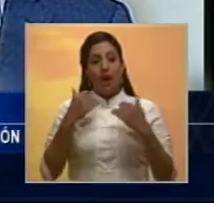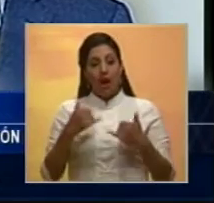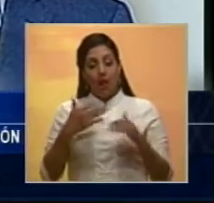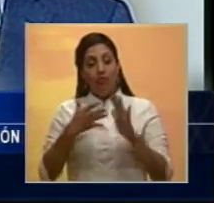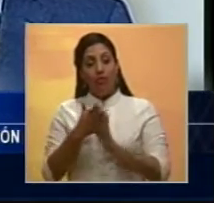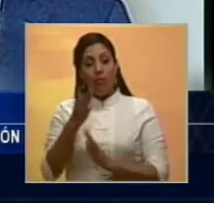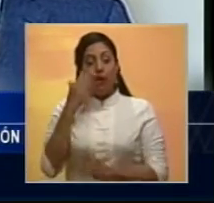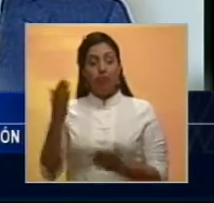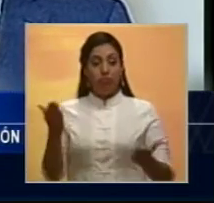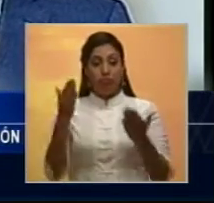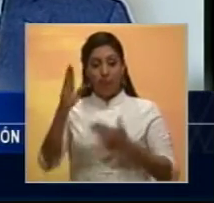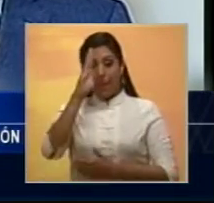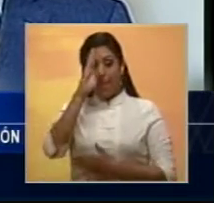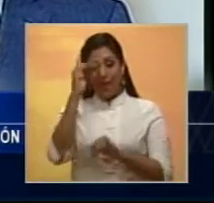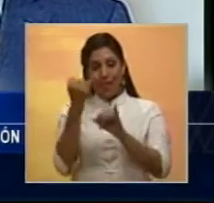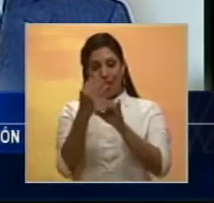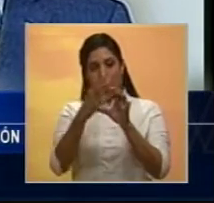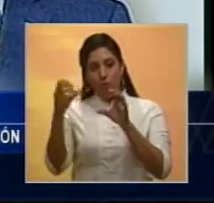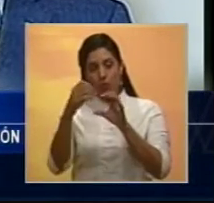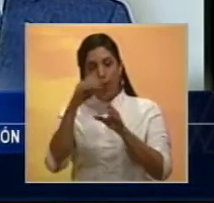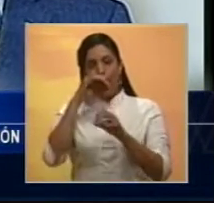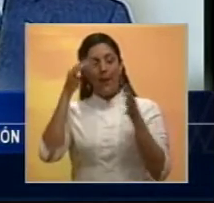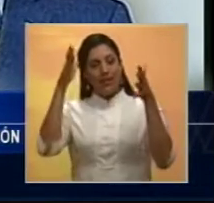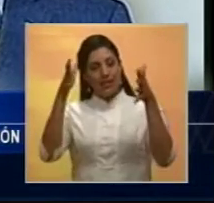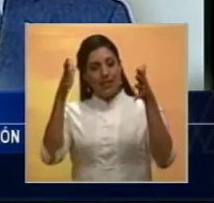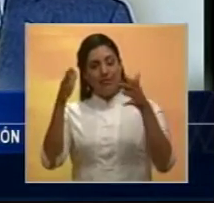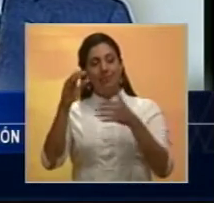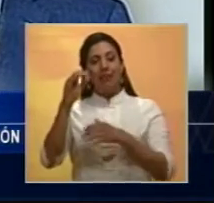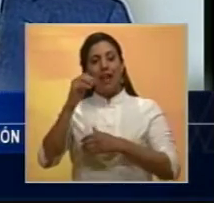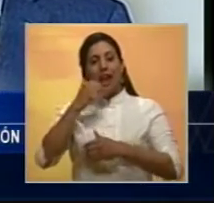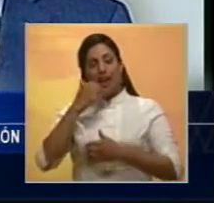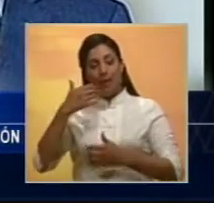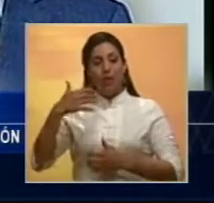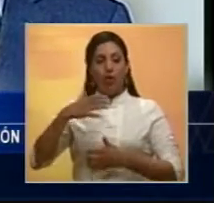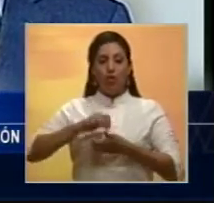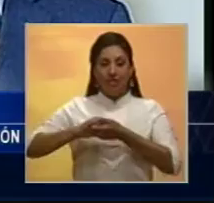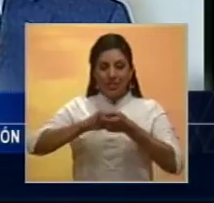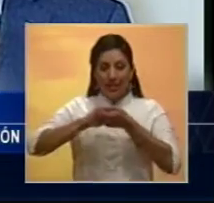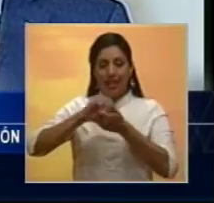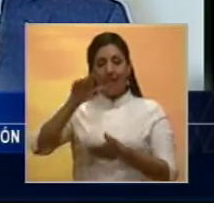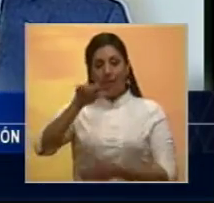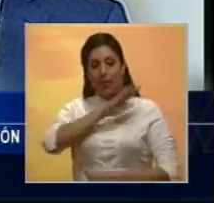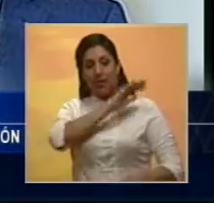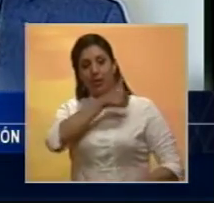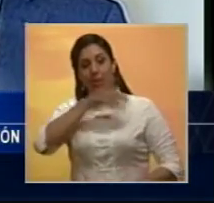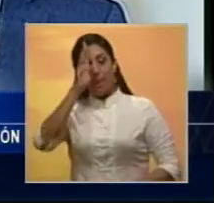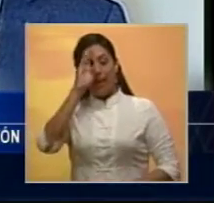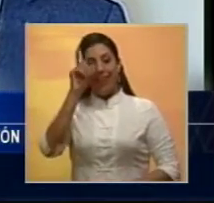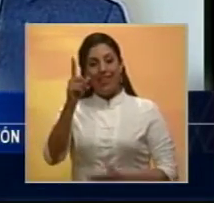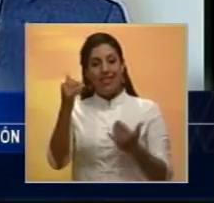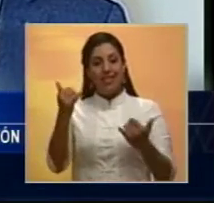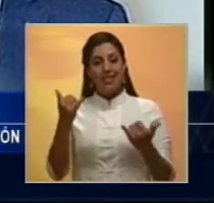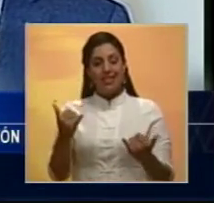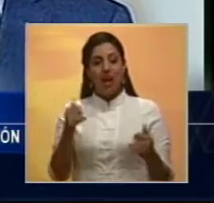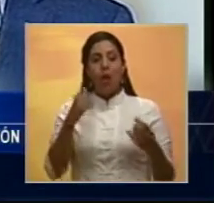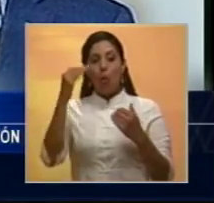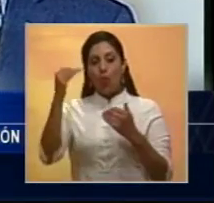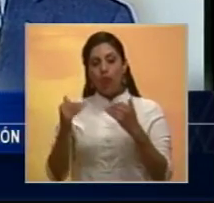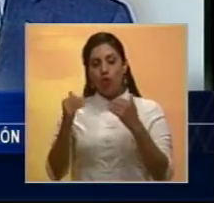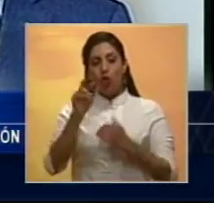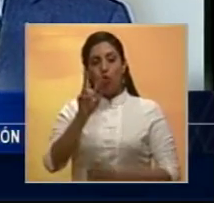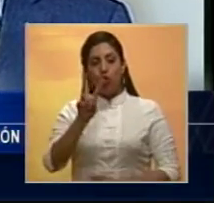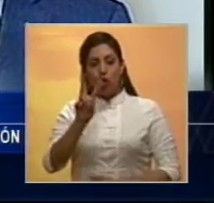las operaciones de banca electrónica, instruyó al CENIAT y a la Superintendencia de Bancos a fijar de inmediato una rebaja